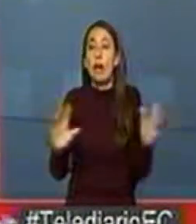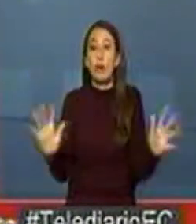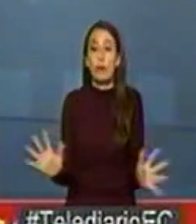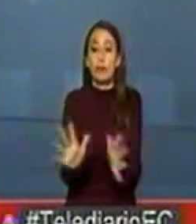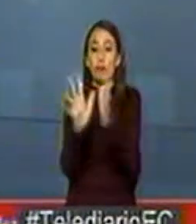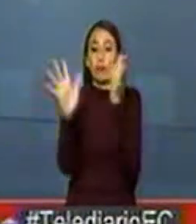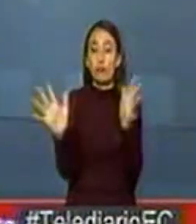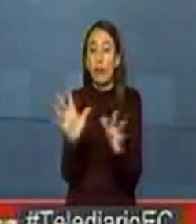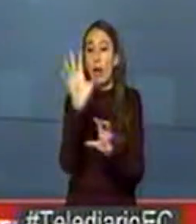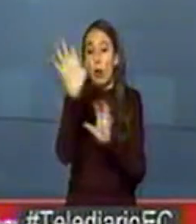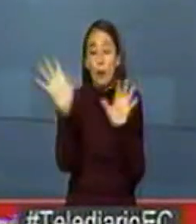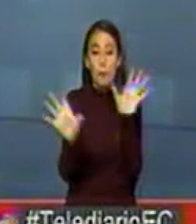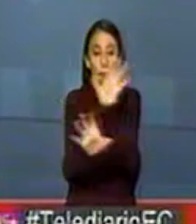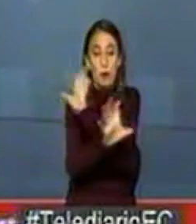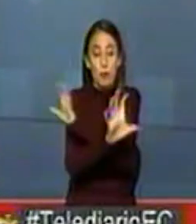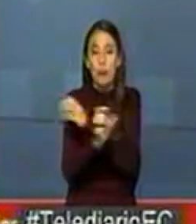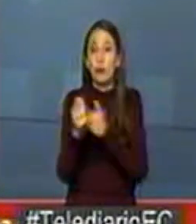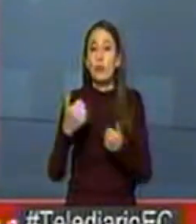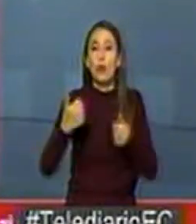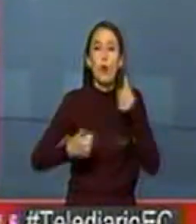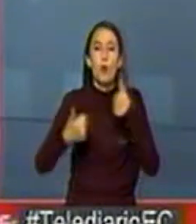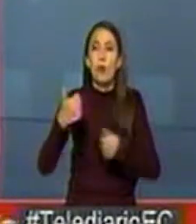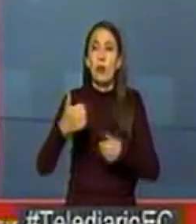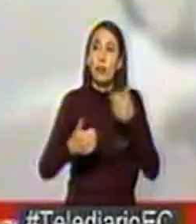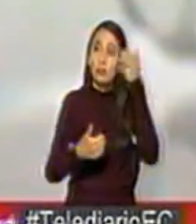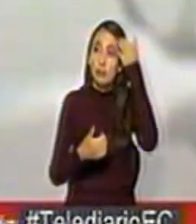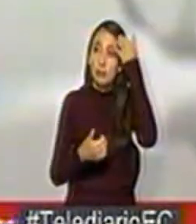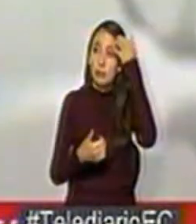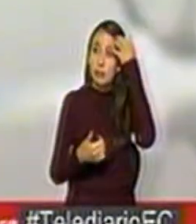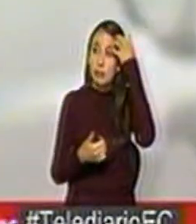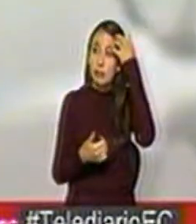ha llamado como el año de la donación de órganos? Sí, precisamente